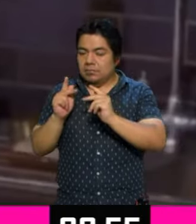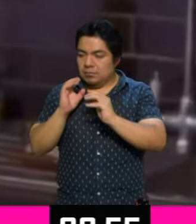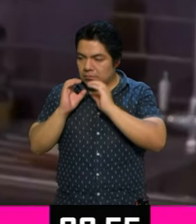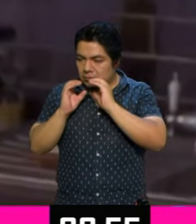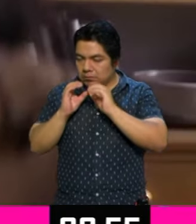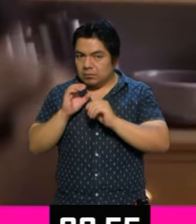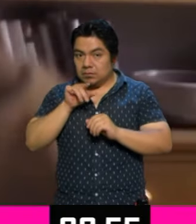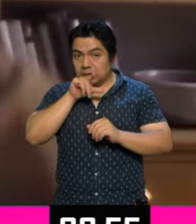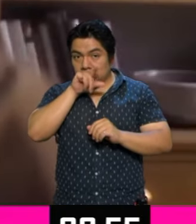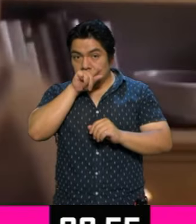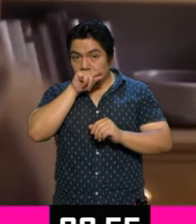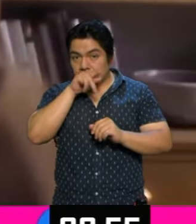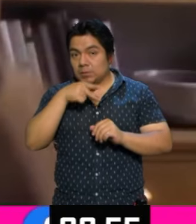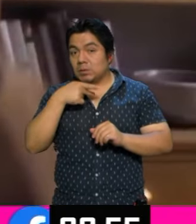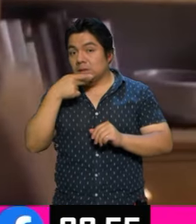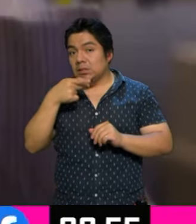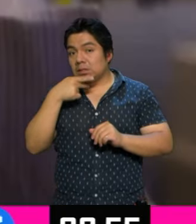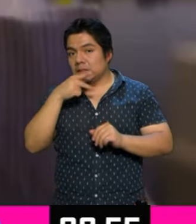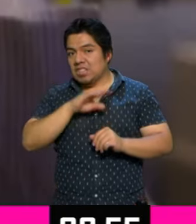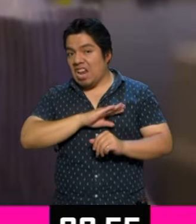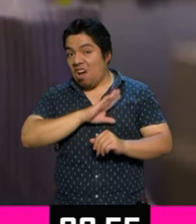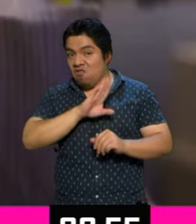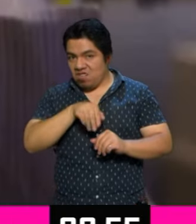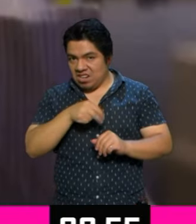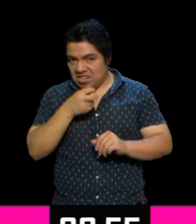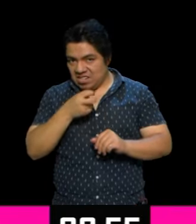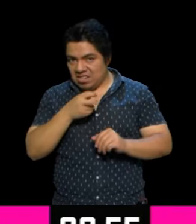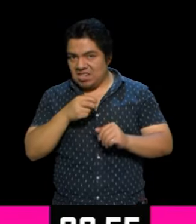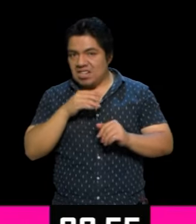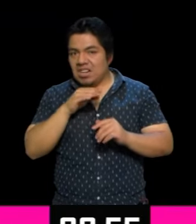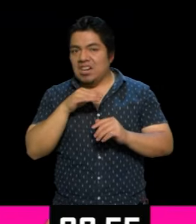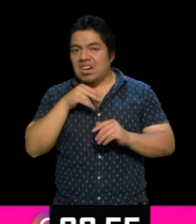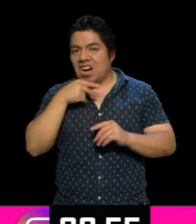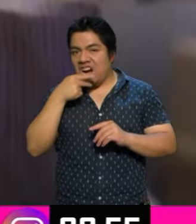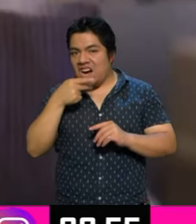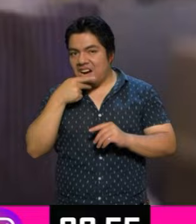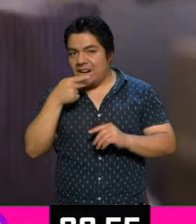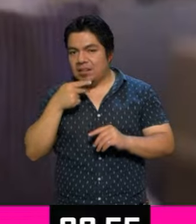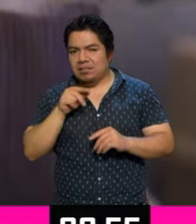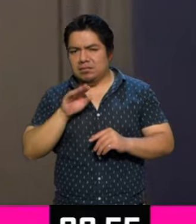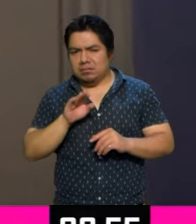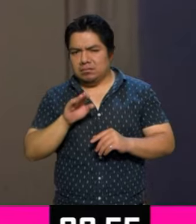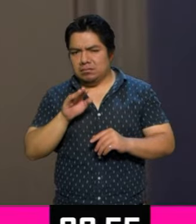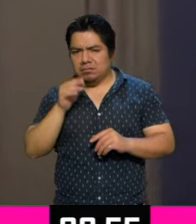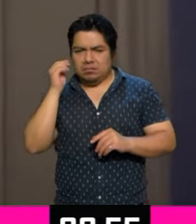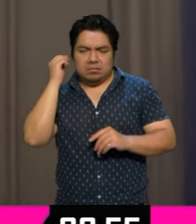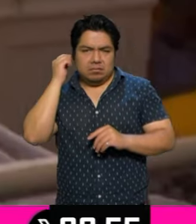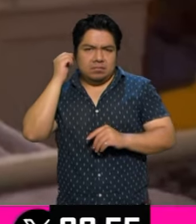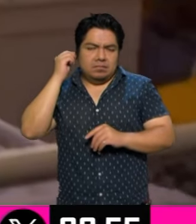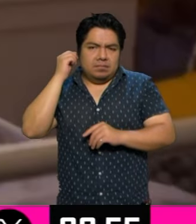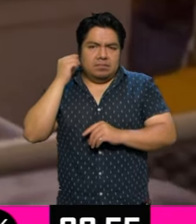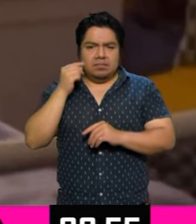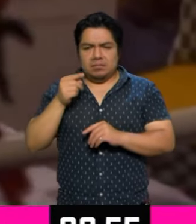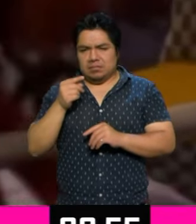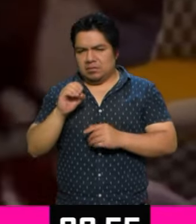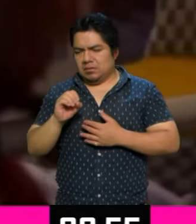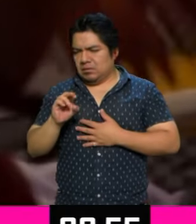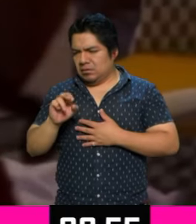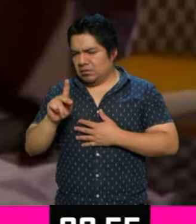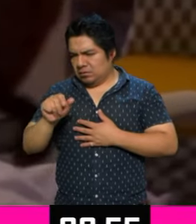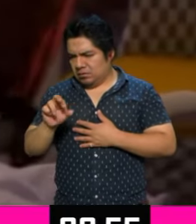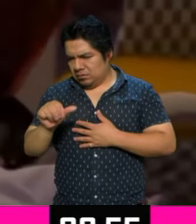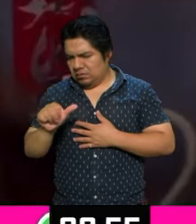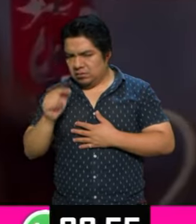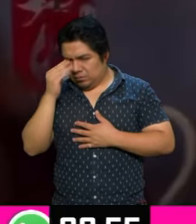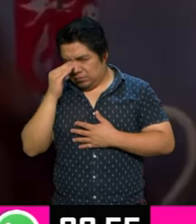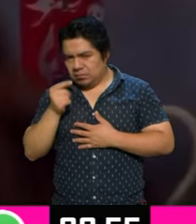ave habla. O sea, la muerte habla. Ay, qué nervios. Estoy viendo que es además una ópera prima, ¿verdad? Es la primera obra de